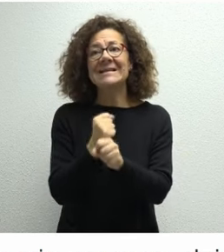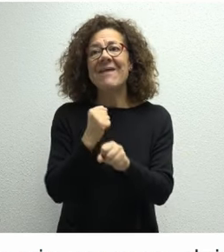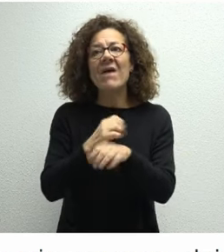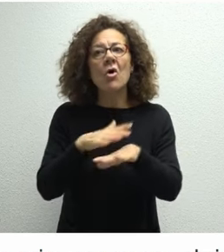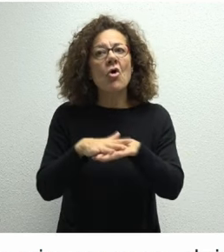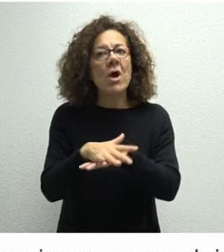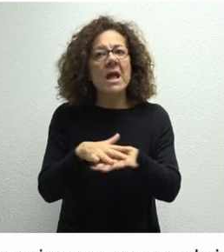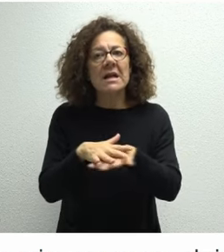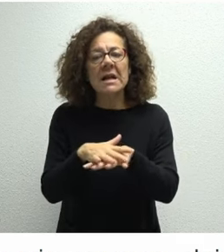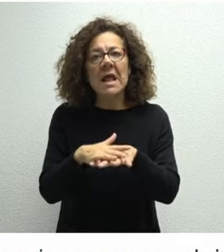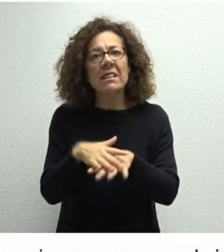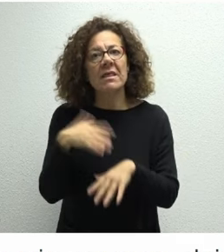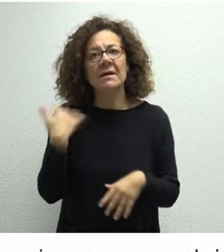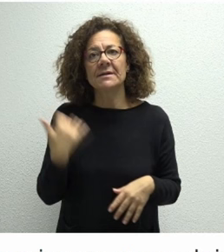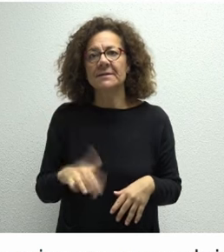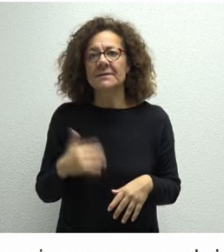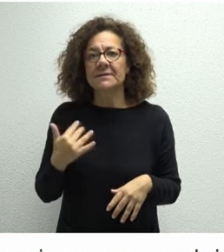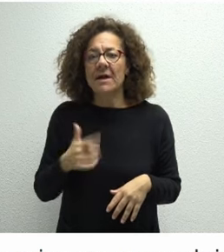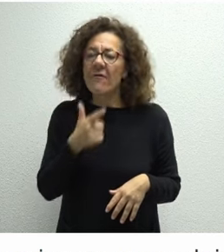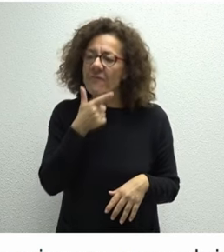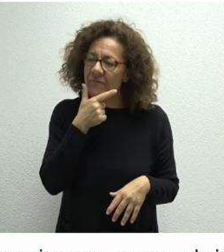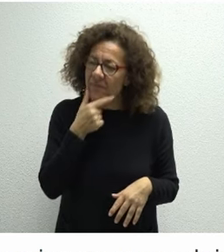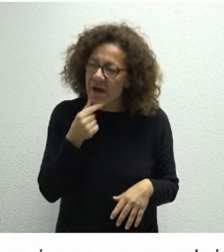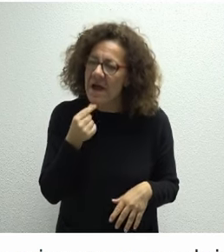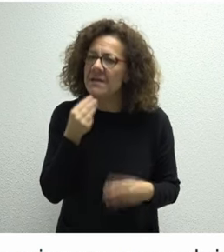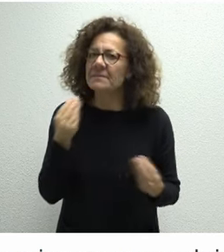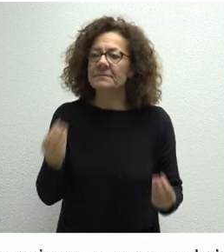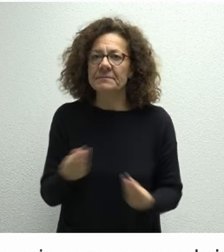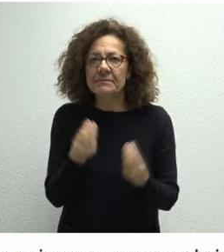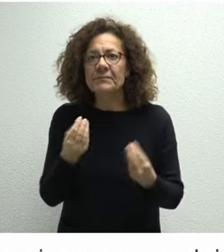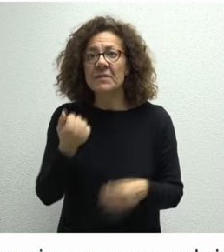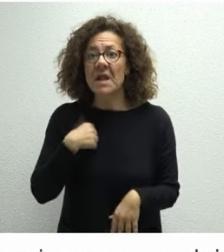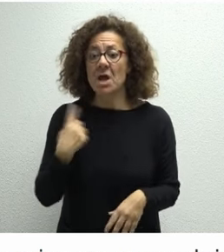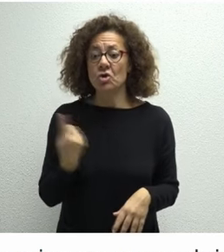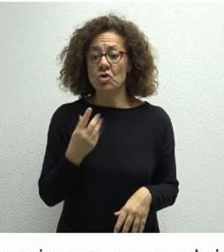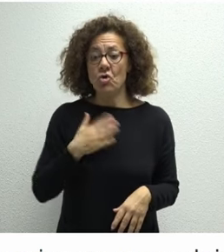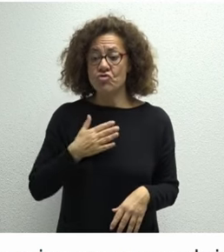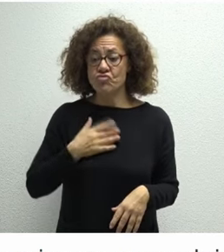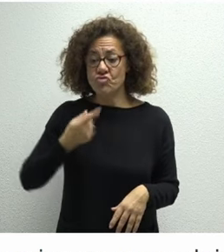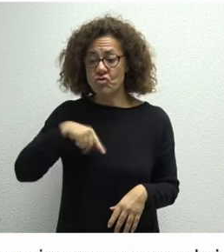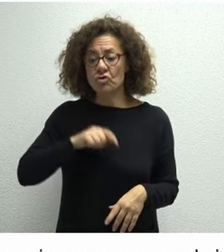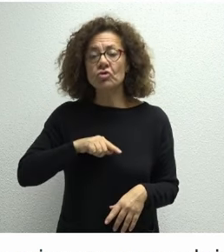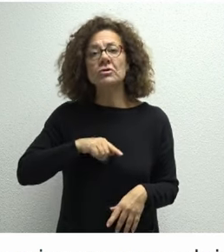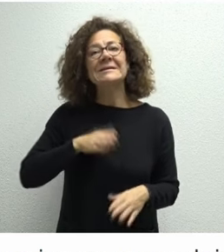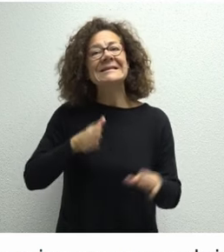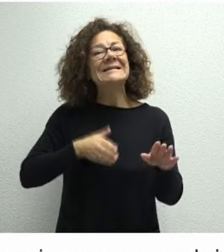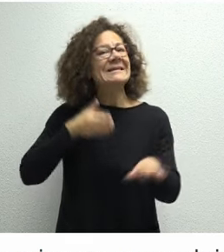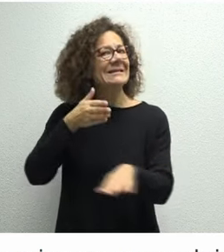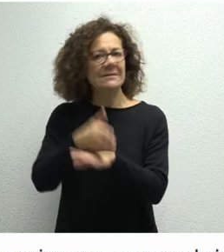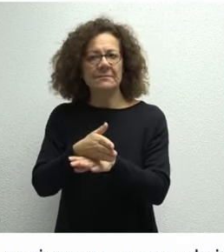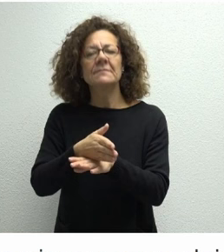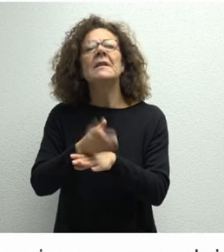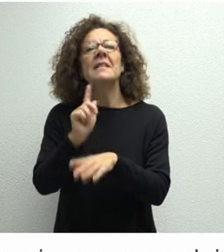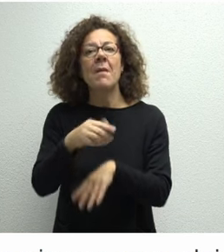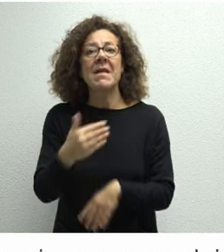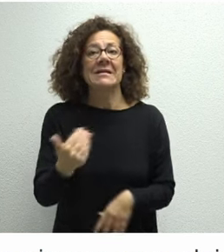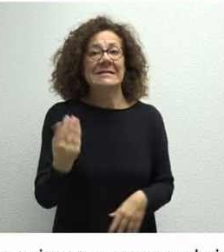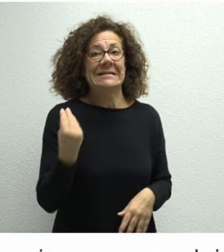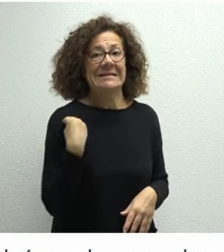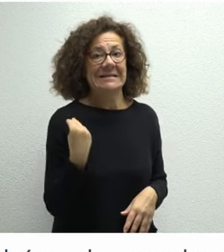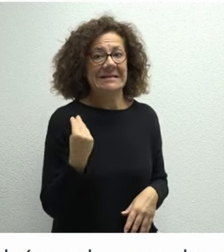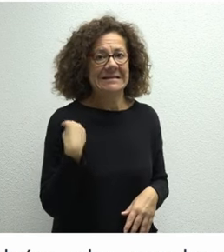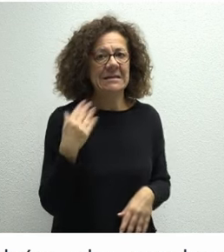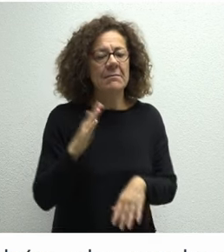eh era muy era muy fácil ya no éramos nosotros los que llamábamos a esa puerta sino que ya nos llamaban para que